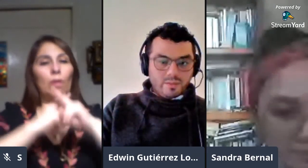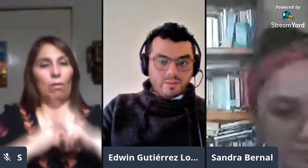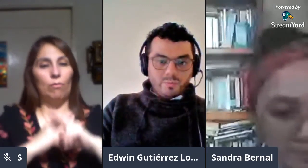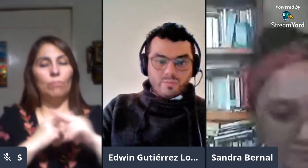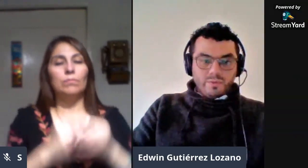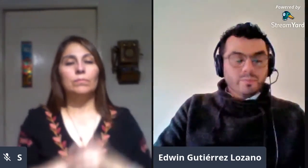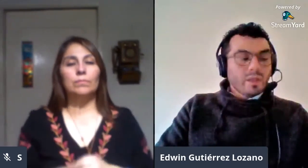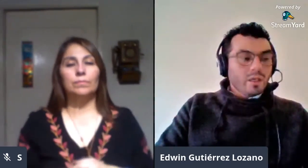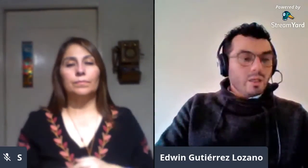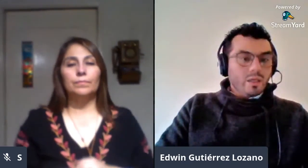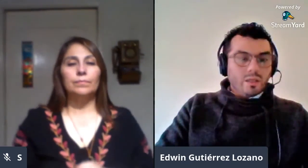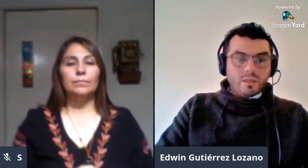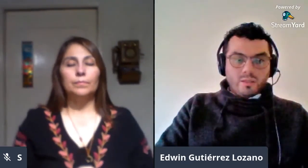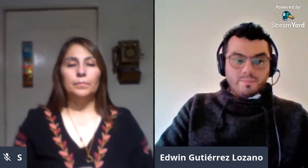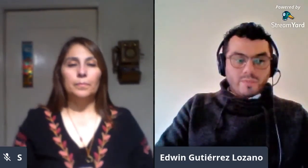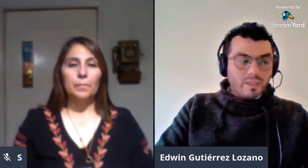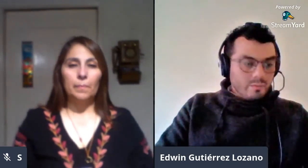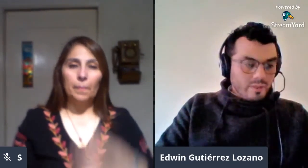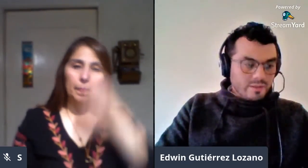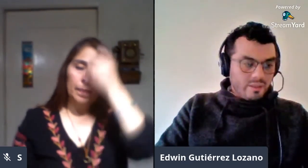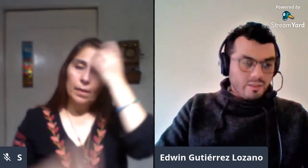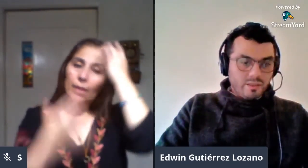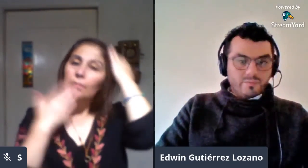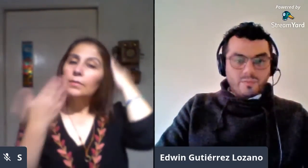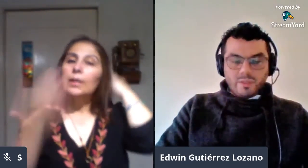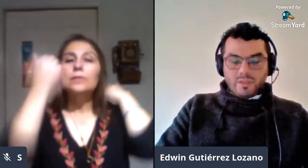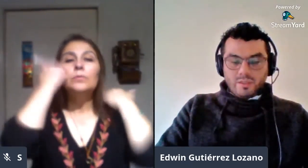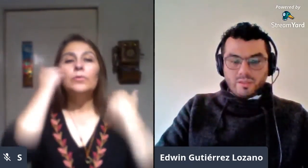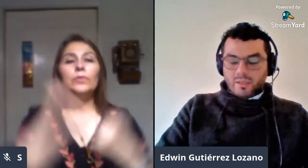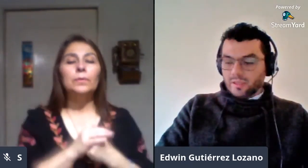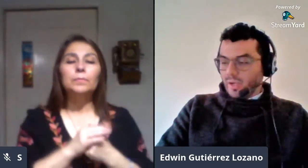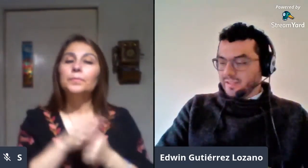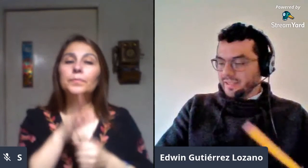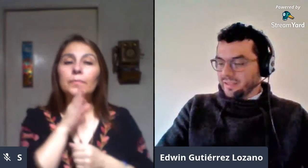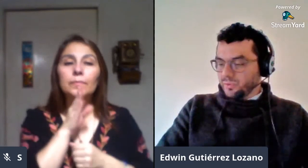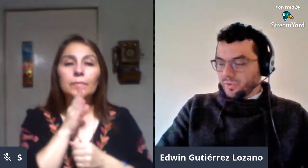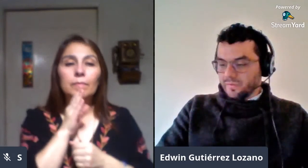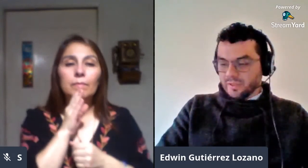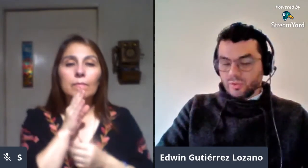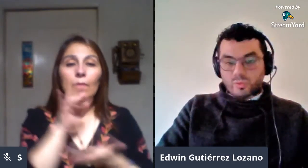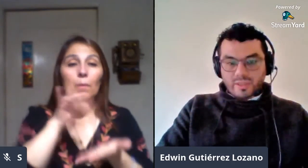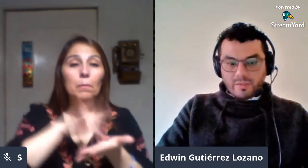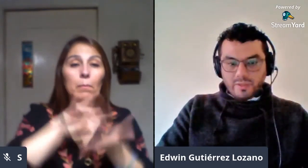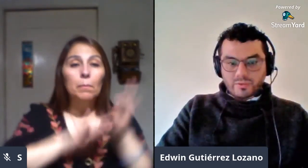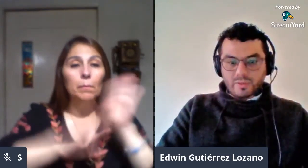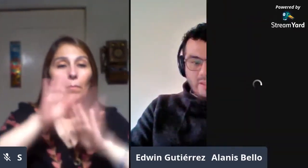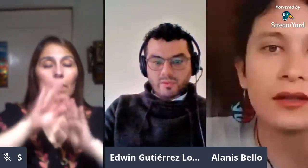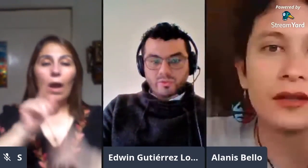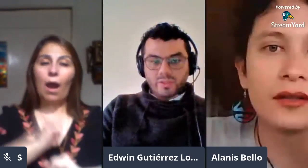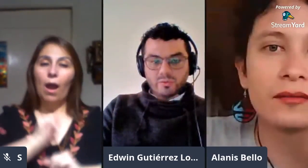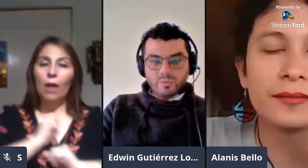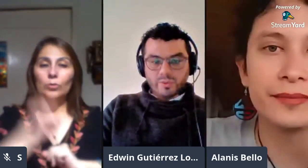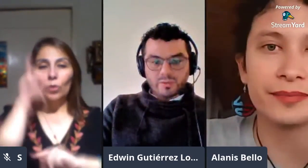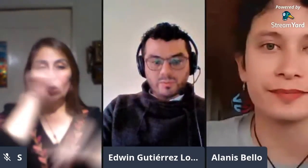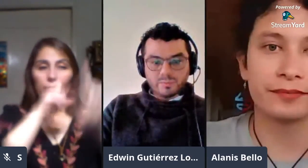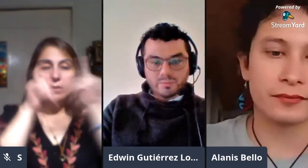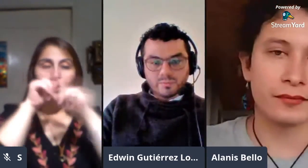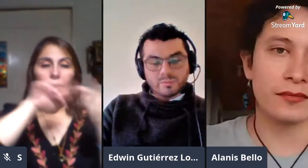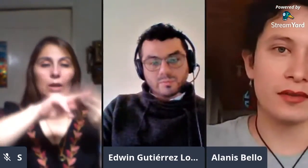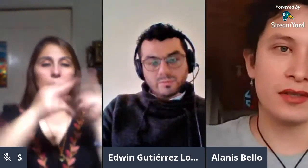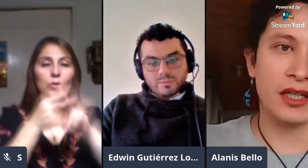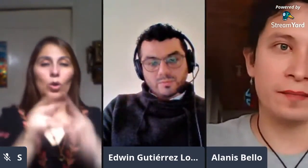Listo, gracias, profe. ¿Quién más quiere hacer esa autorreflexión o esa reflexión alrededor del